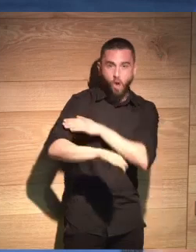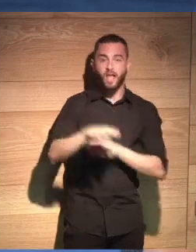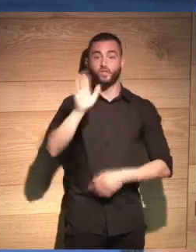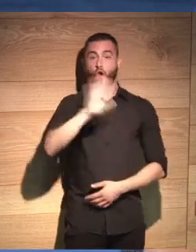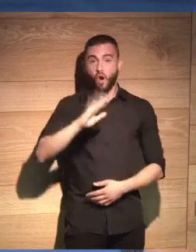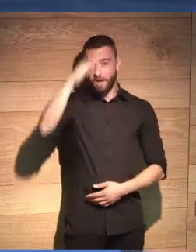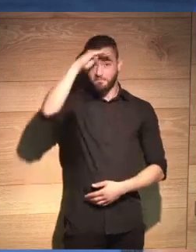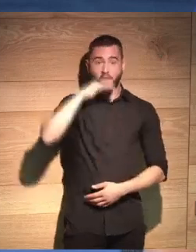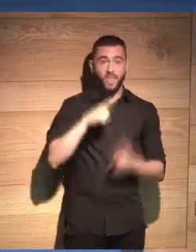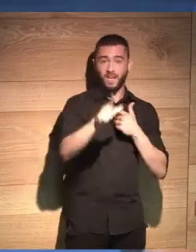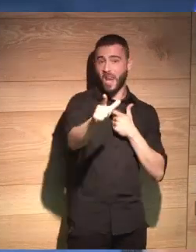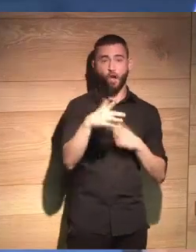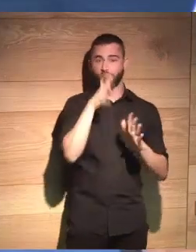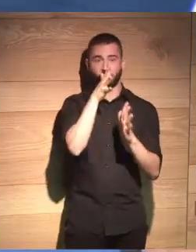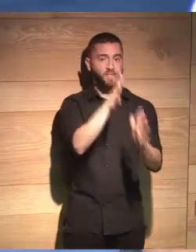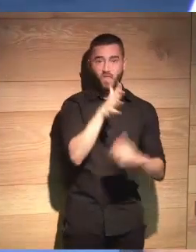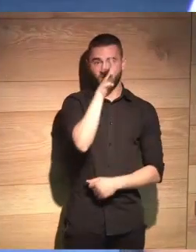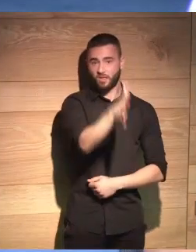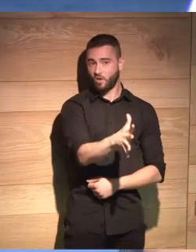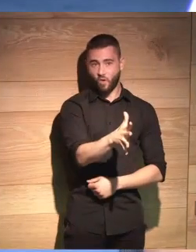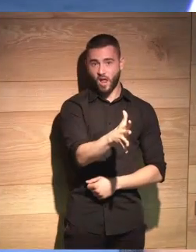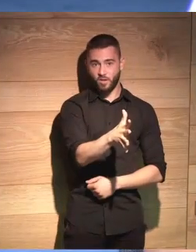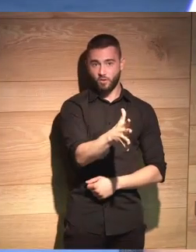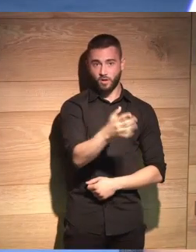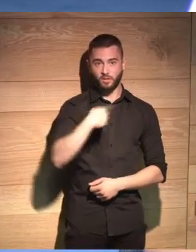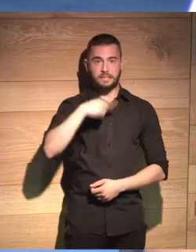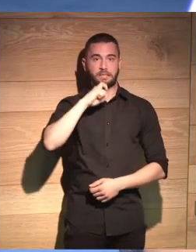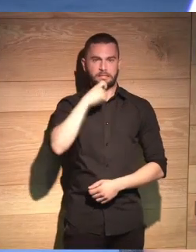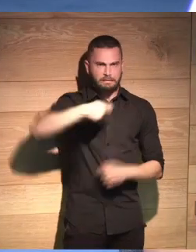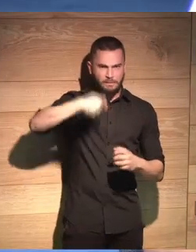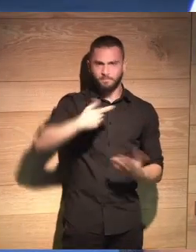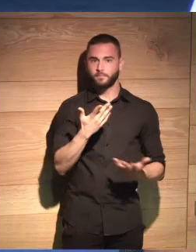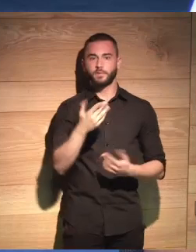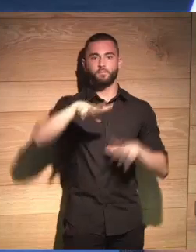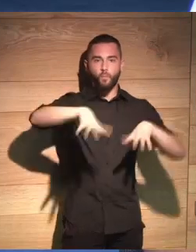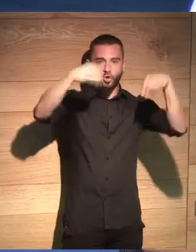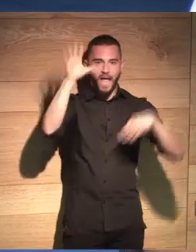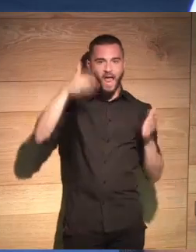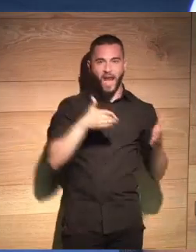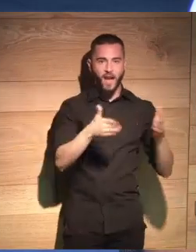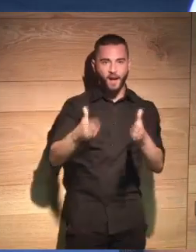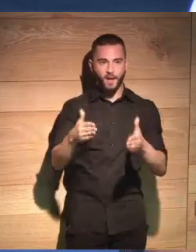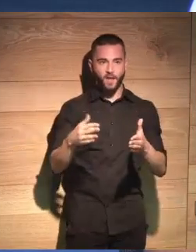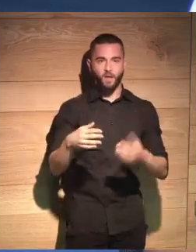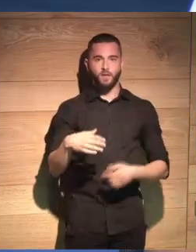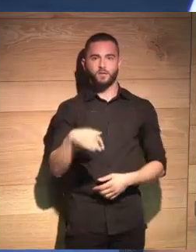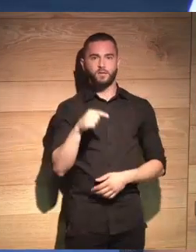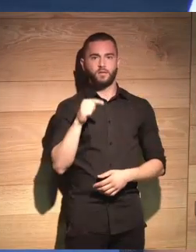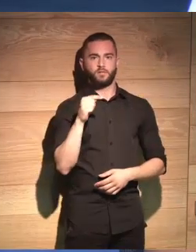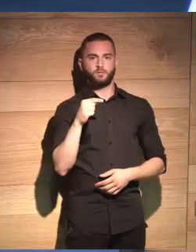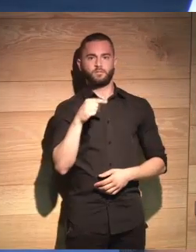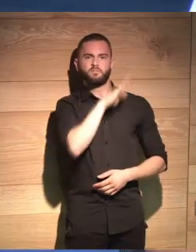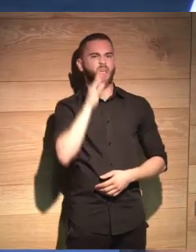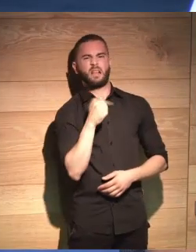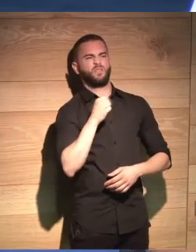padre, lejos, 10 años, 5 años, odio la papilla, montaña, río, chinga tu madre, la